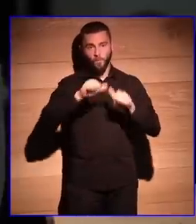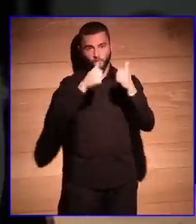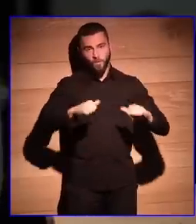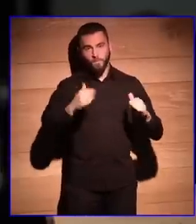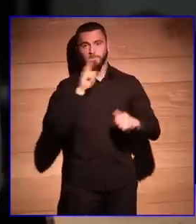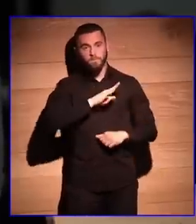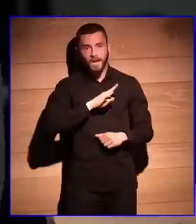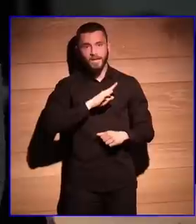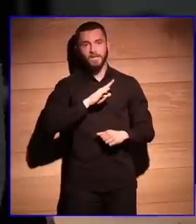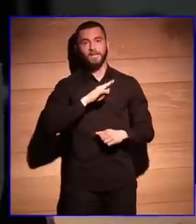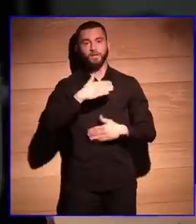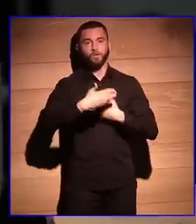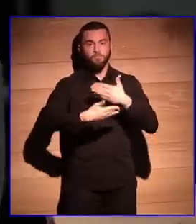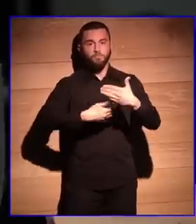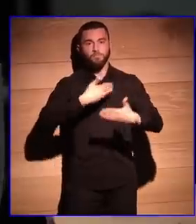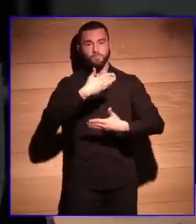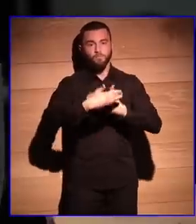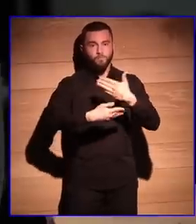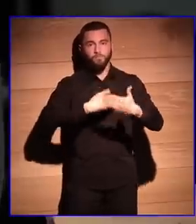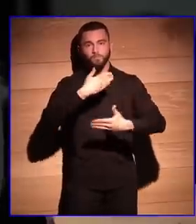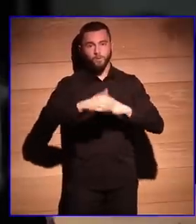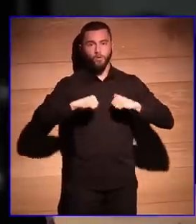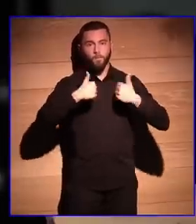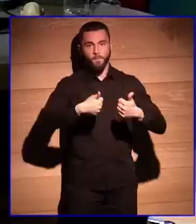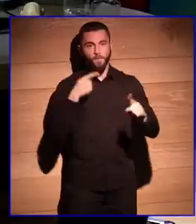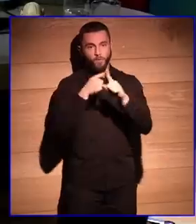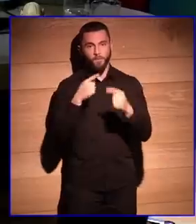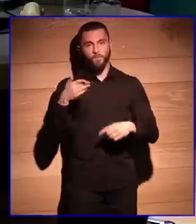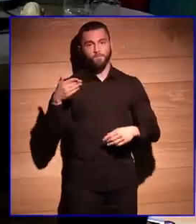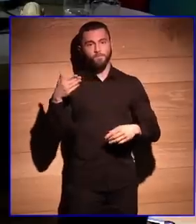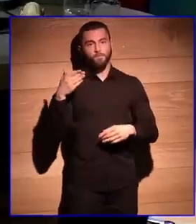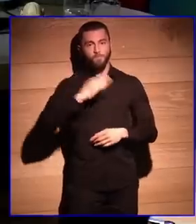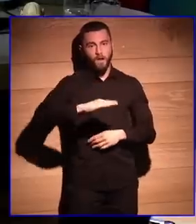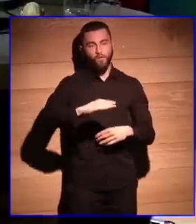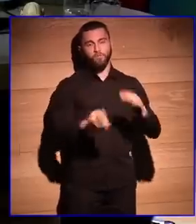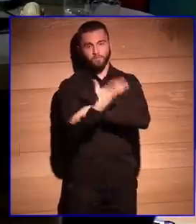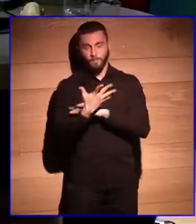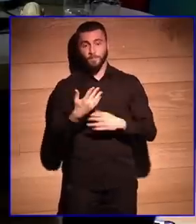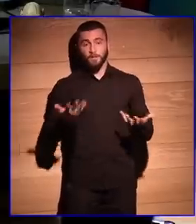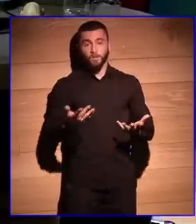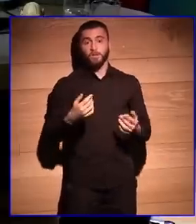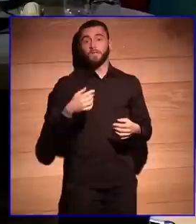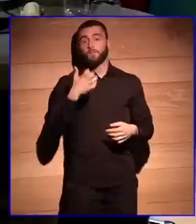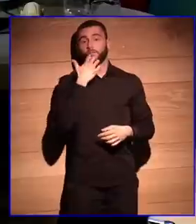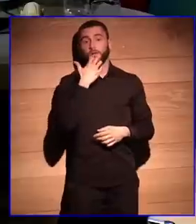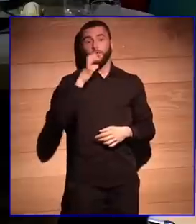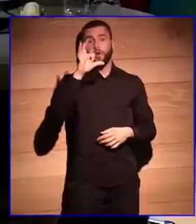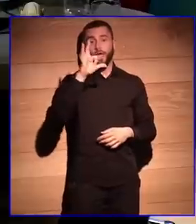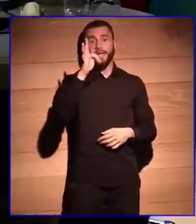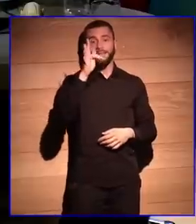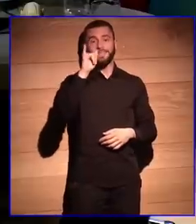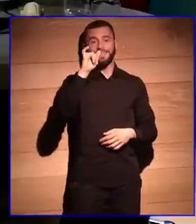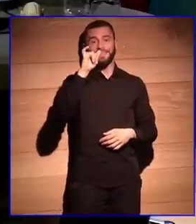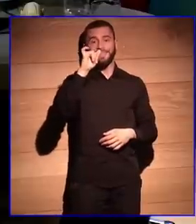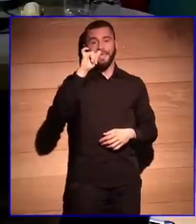la que inicia ese proceso de rencor. Es curioso además, acotación, que por ejemplo en Skyfall, que es una